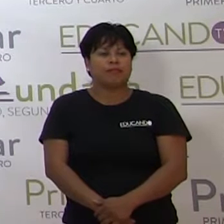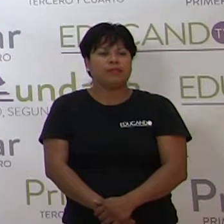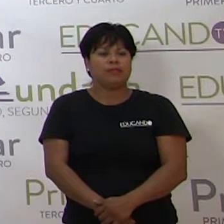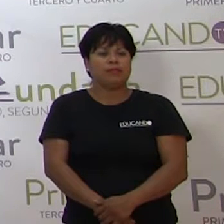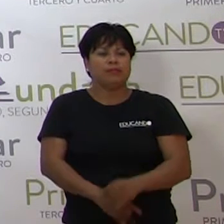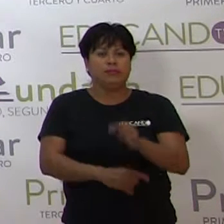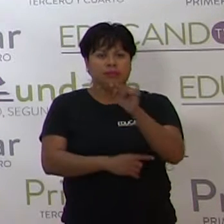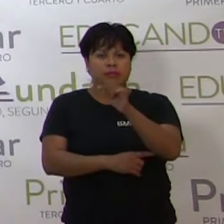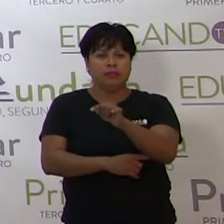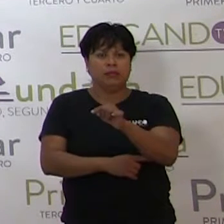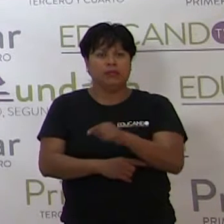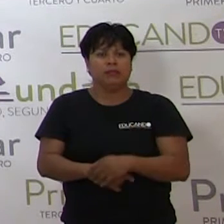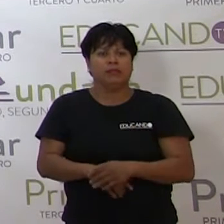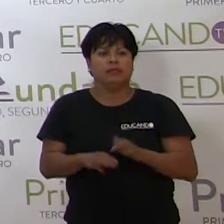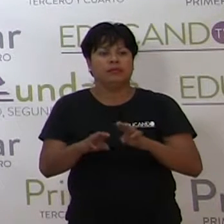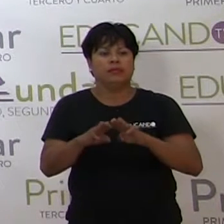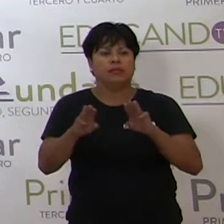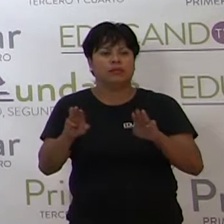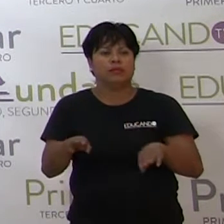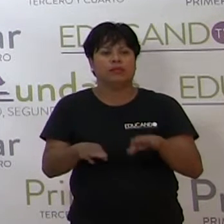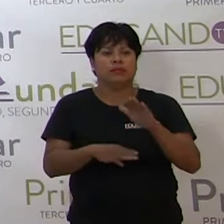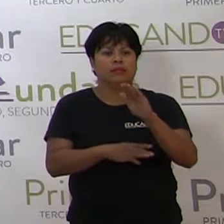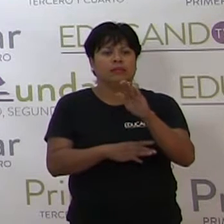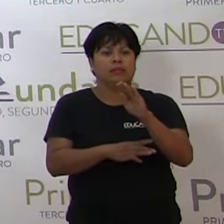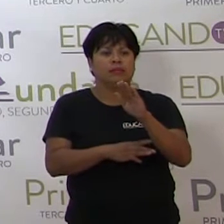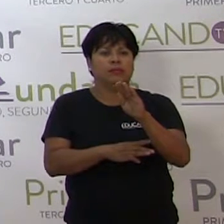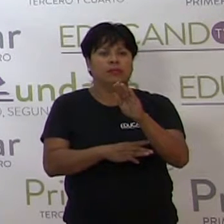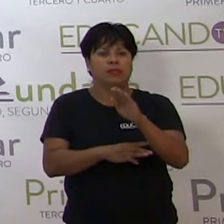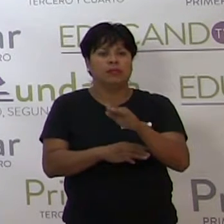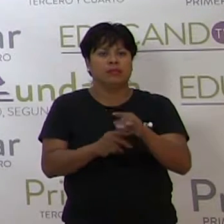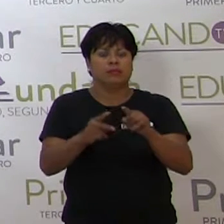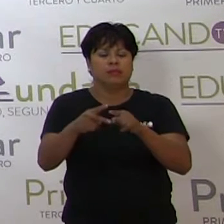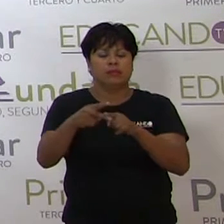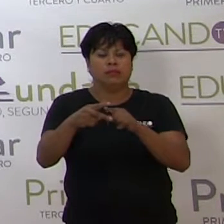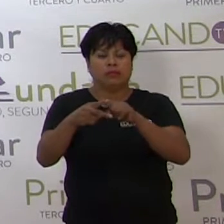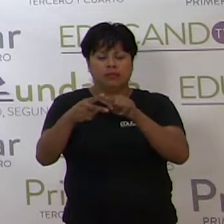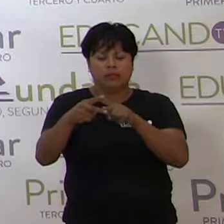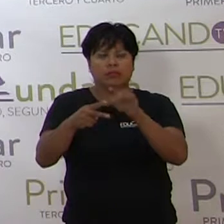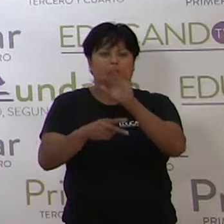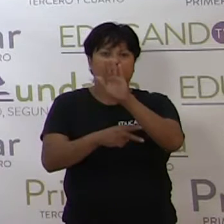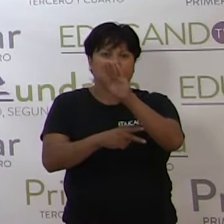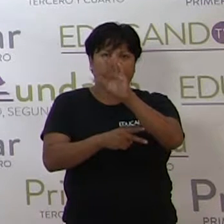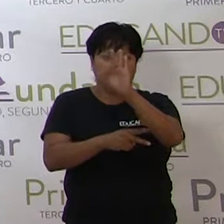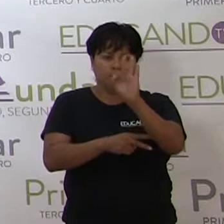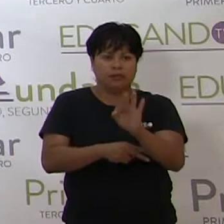Acá mide 90 grados, ¿sí?